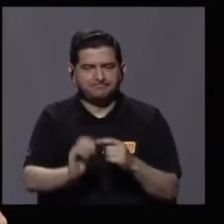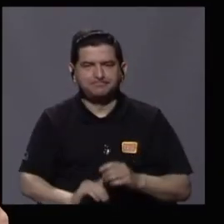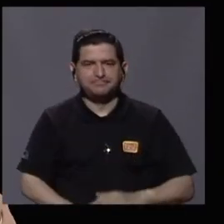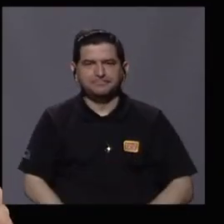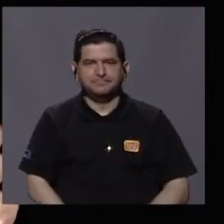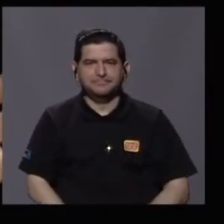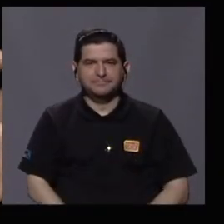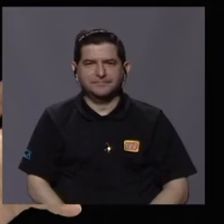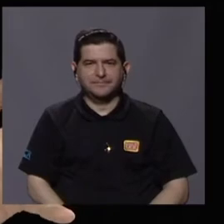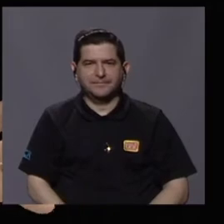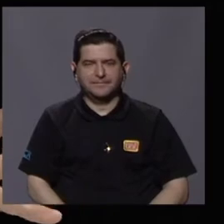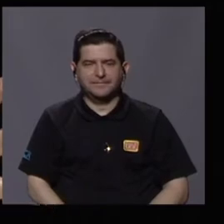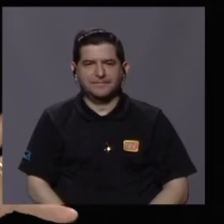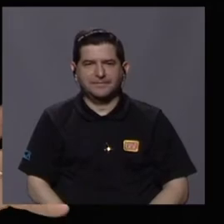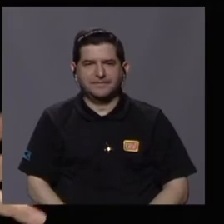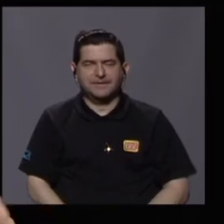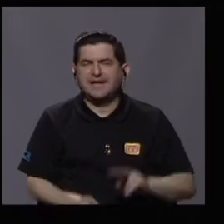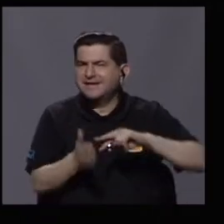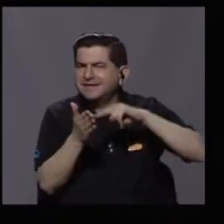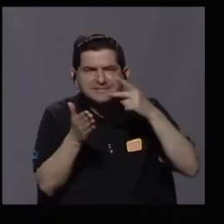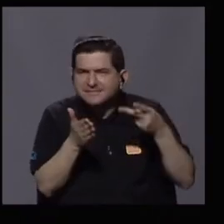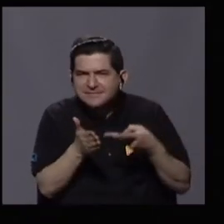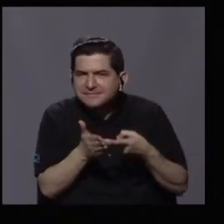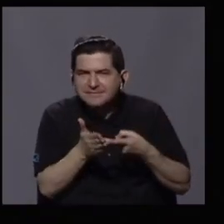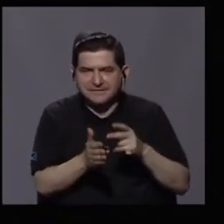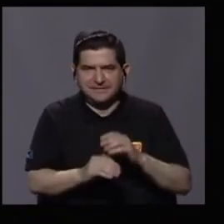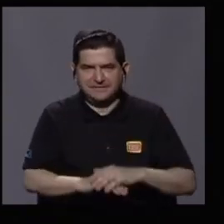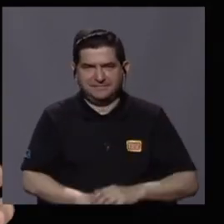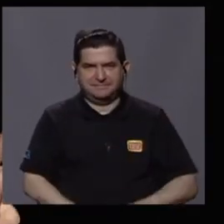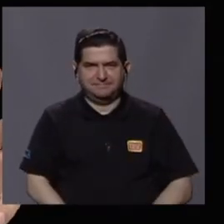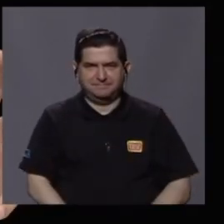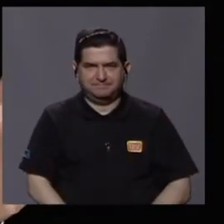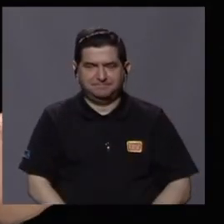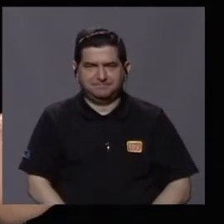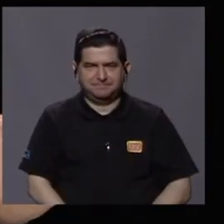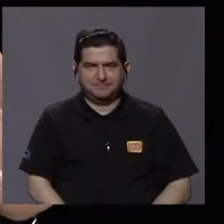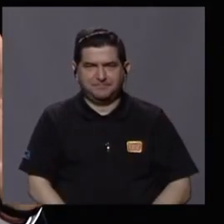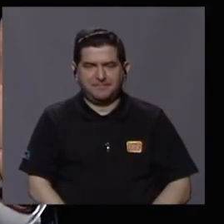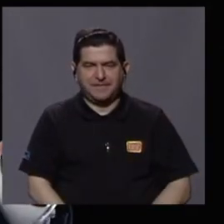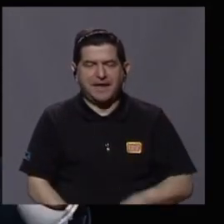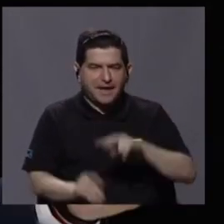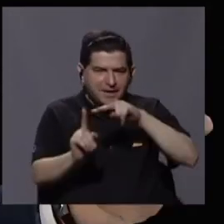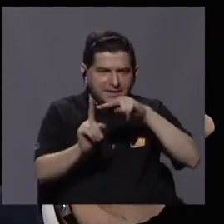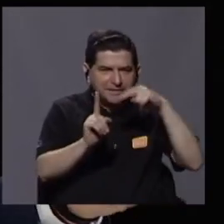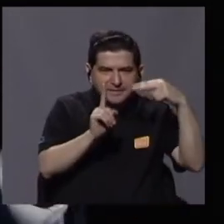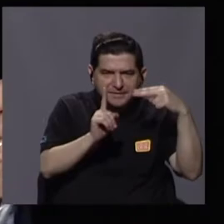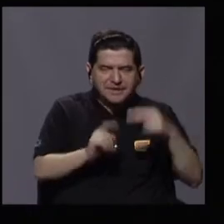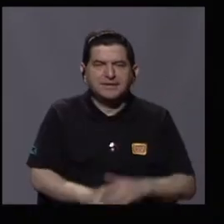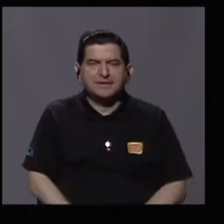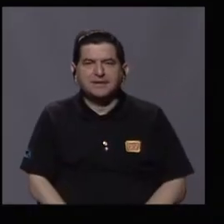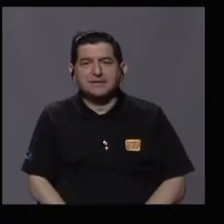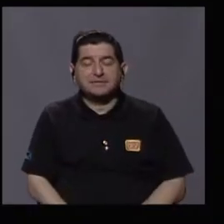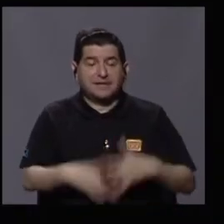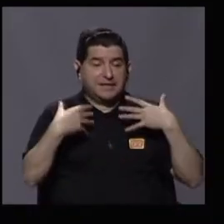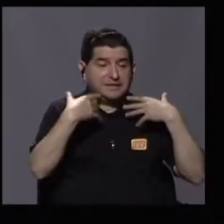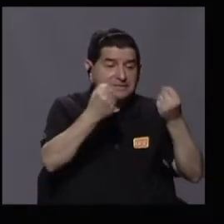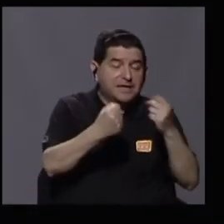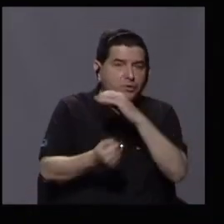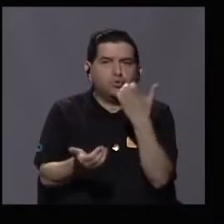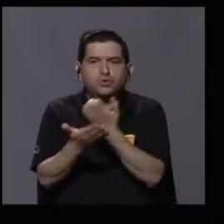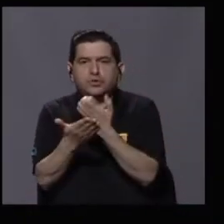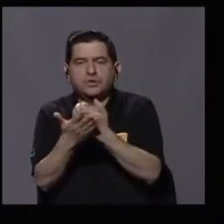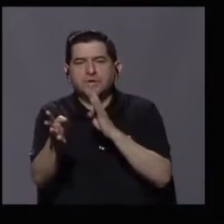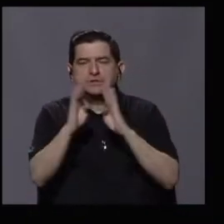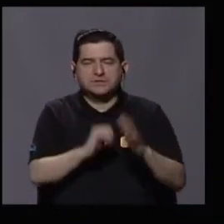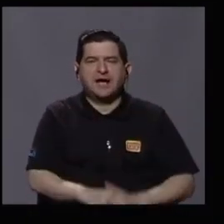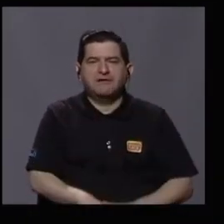en la apertura y eso significa mucho de que en el paradigma de lo que significa lo sanitario y lo económico se habla